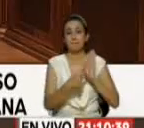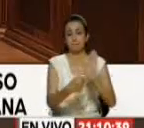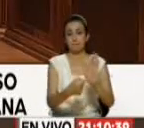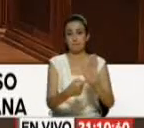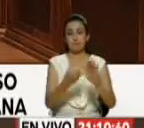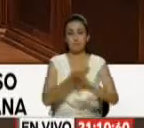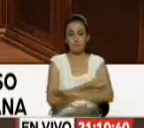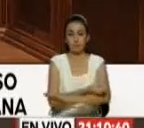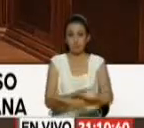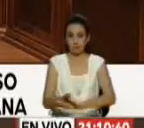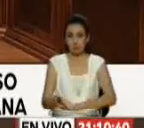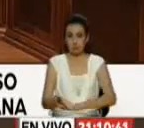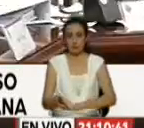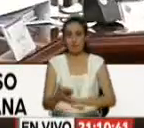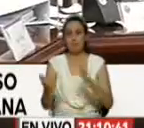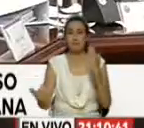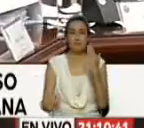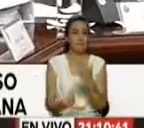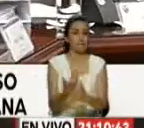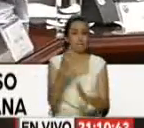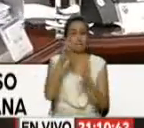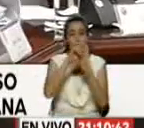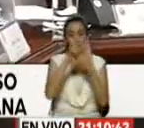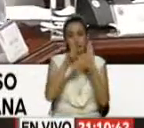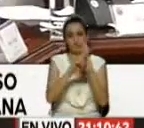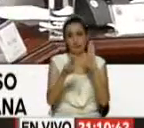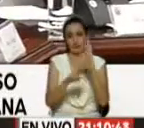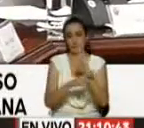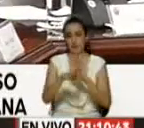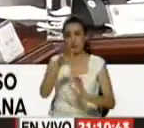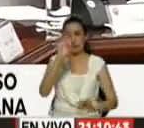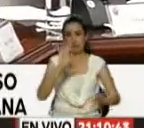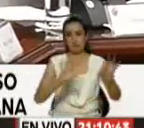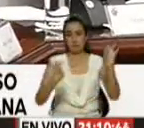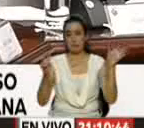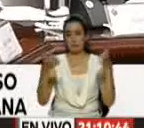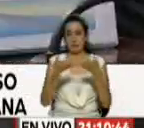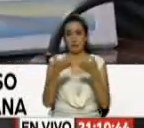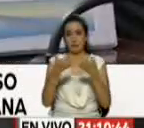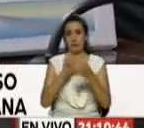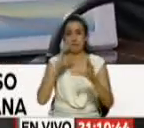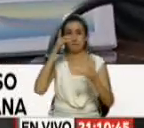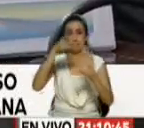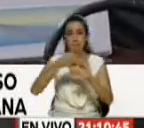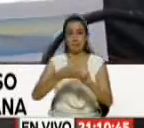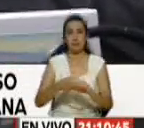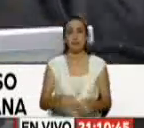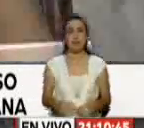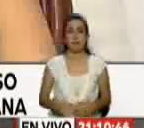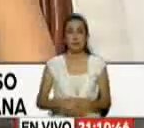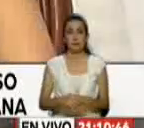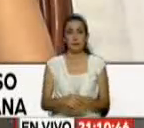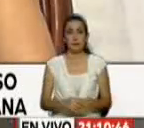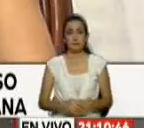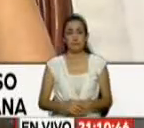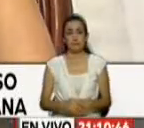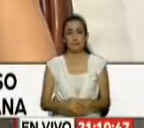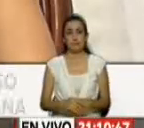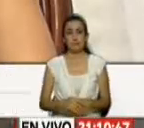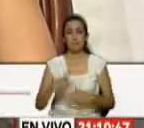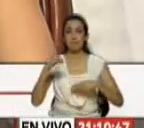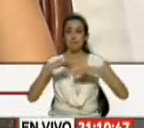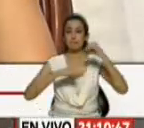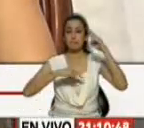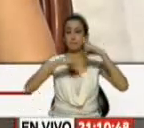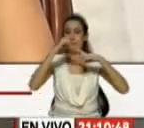sugerencias para elaborar un nuevo reglamento para la elección del organismo de participación. Y construir un